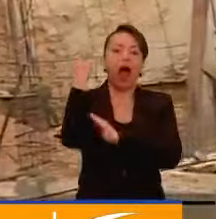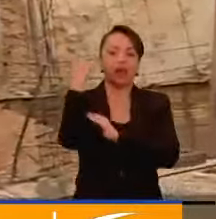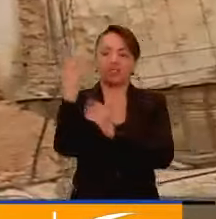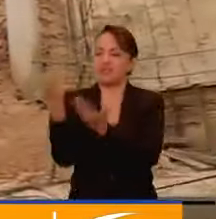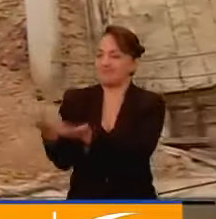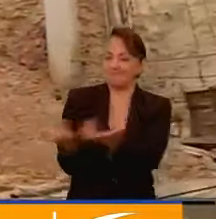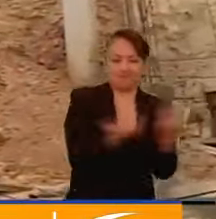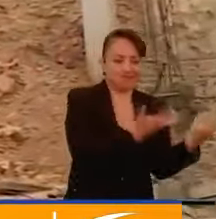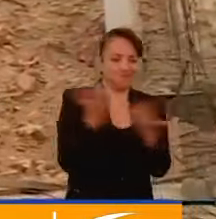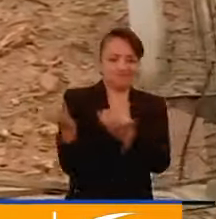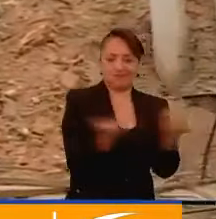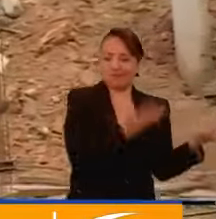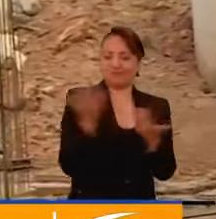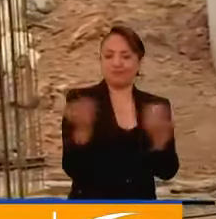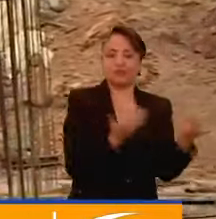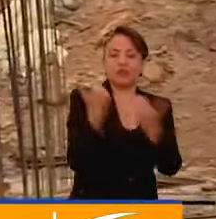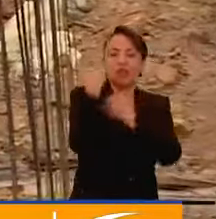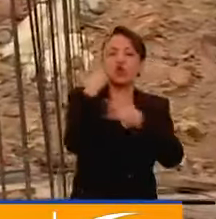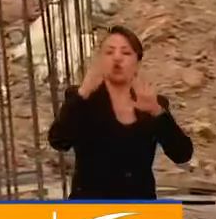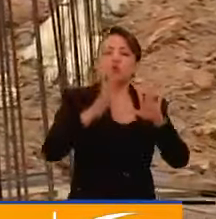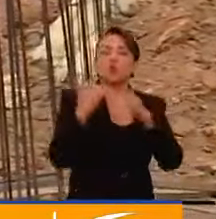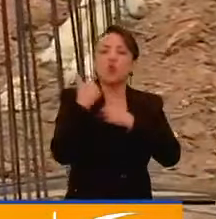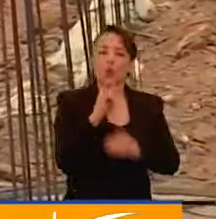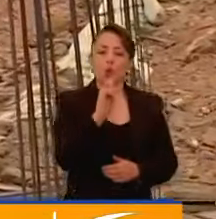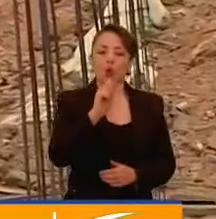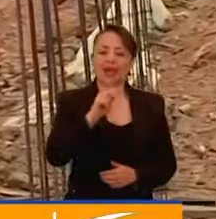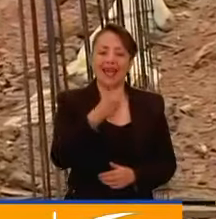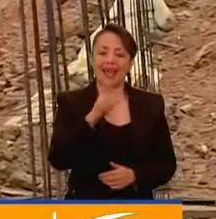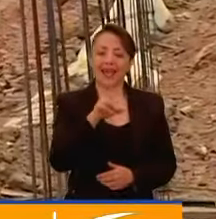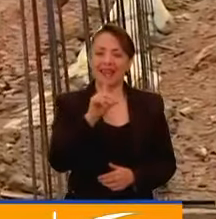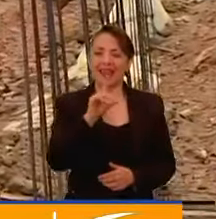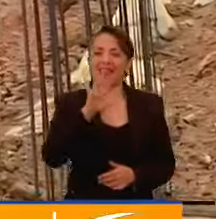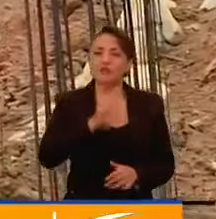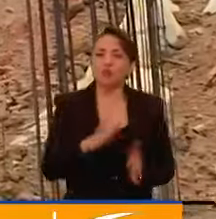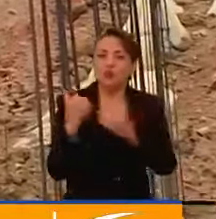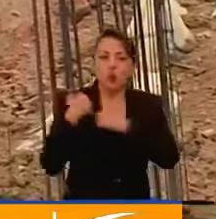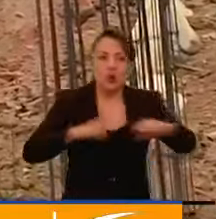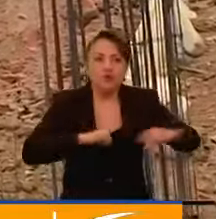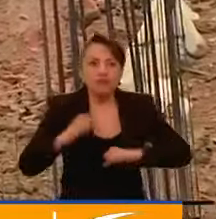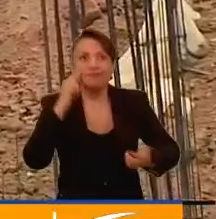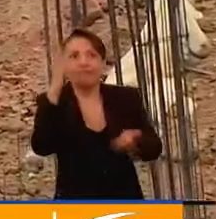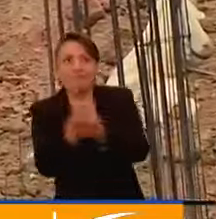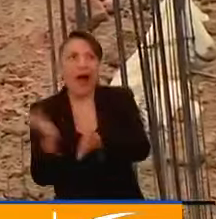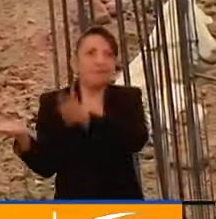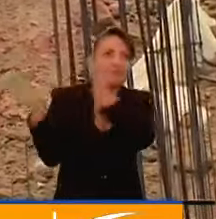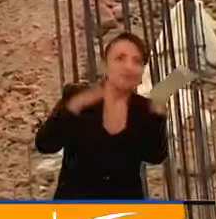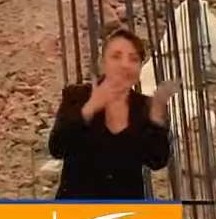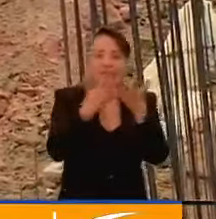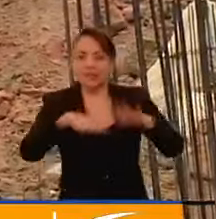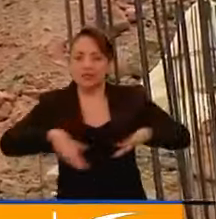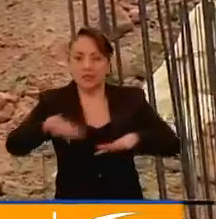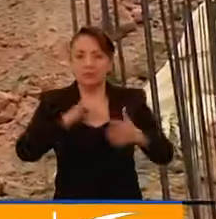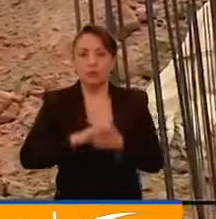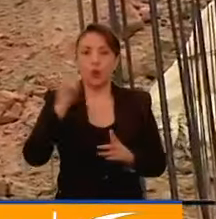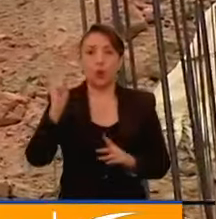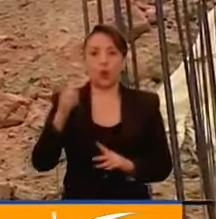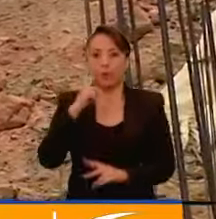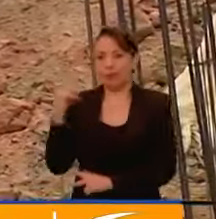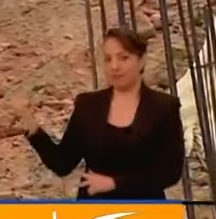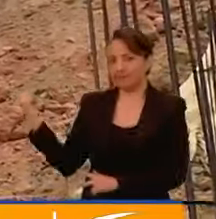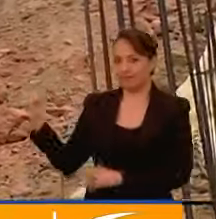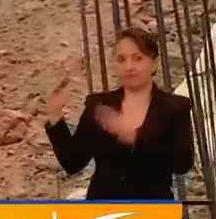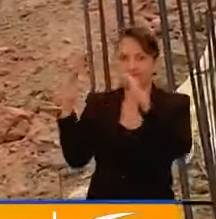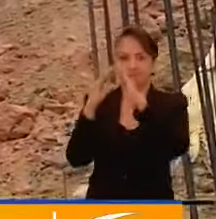por organismos de gestión del riesgo pues como pueden observar el estado en el que está en este momento la vivienda es